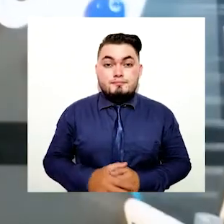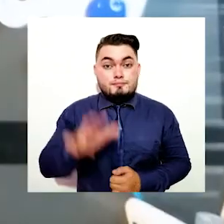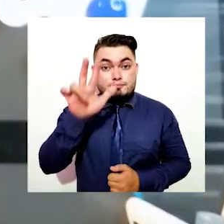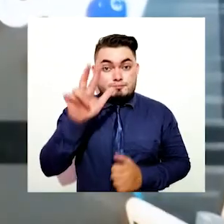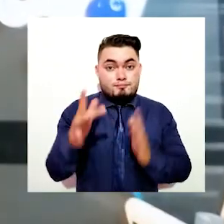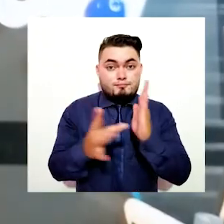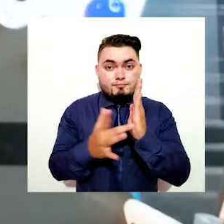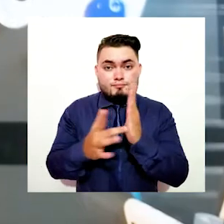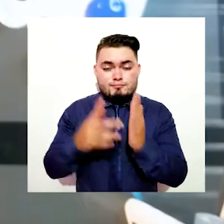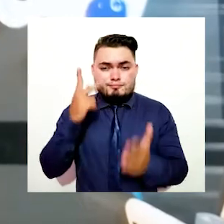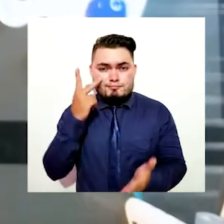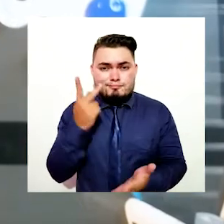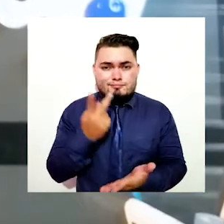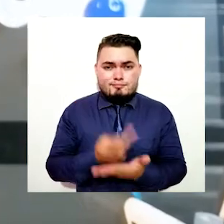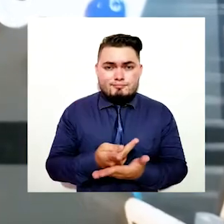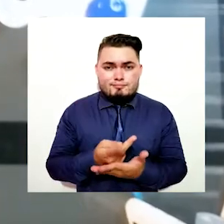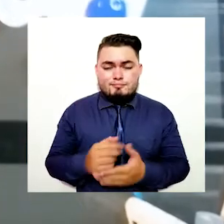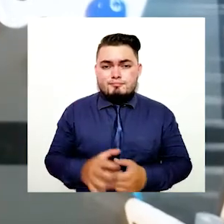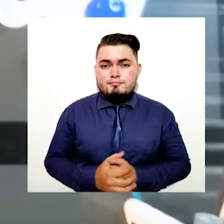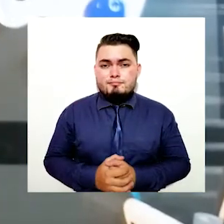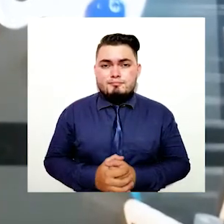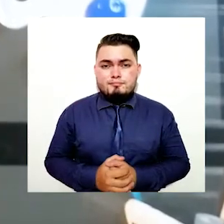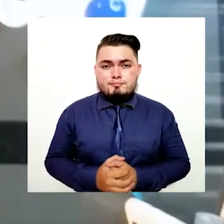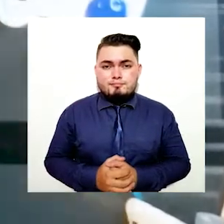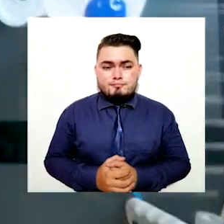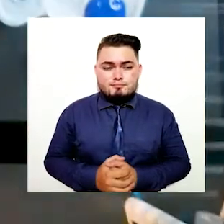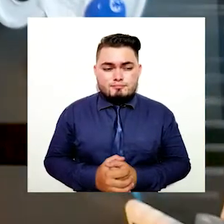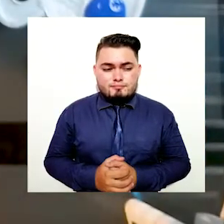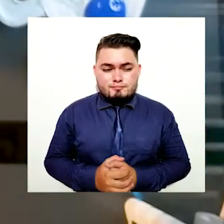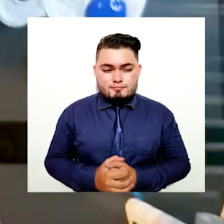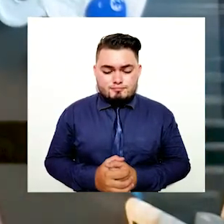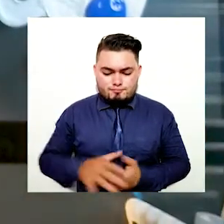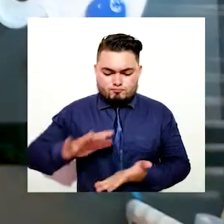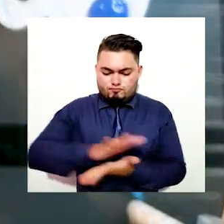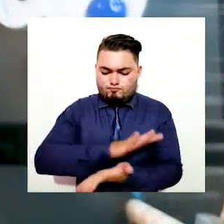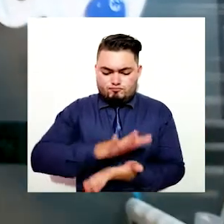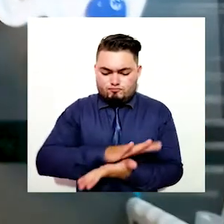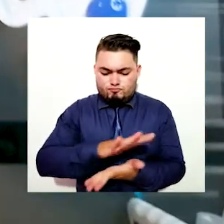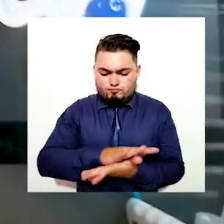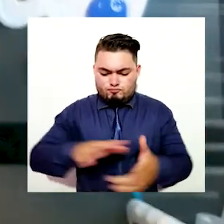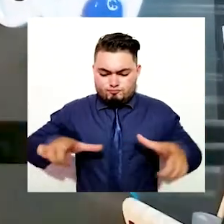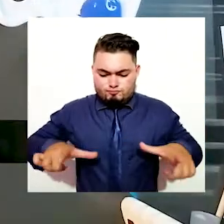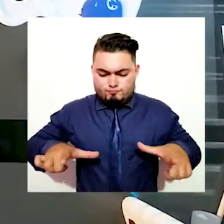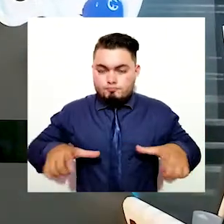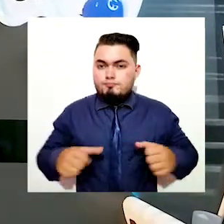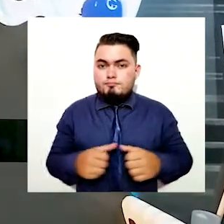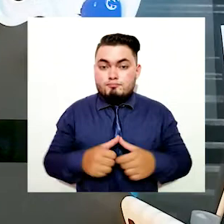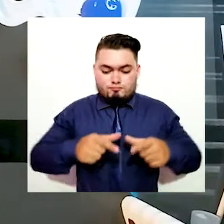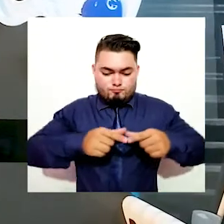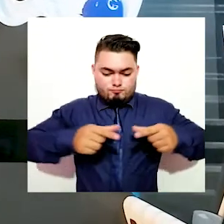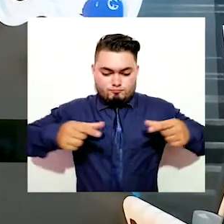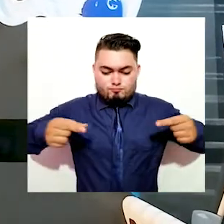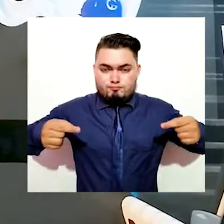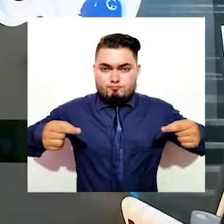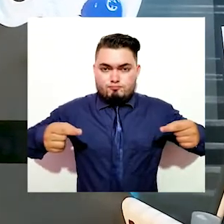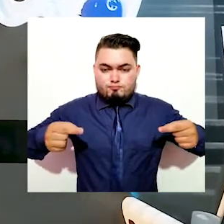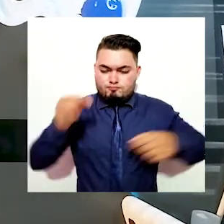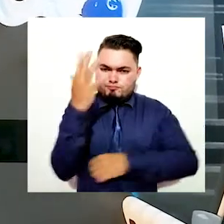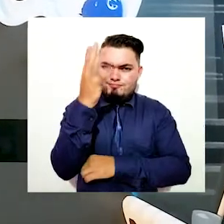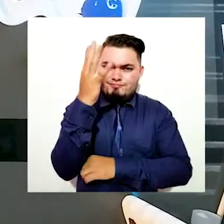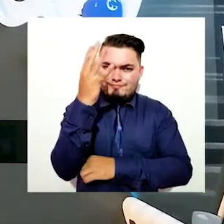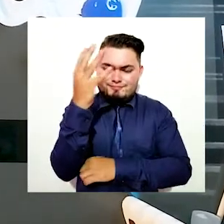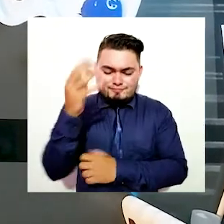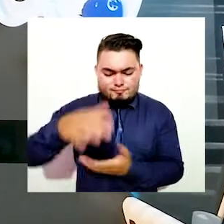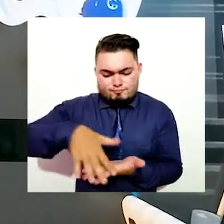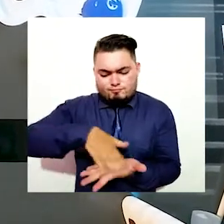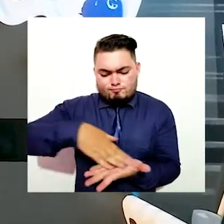Nuestra tercera técnica experimental es la impresión de una hoja de cualquier árbol en una hoja de papel